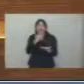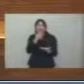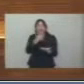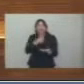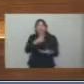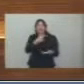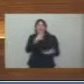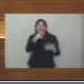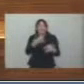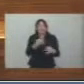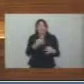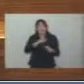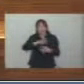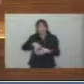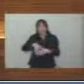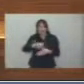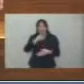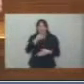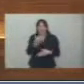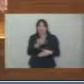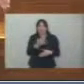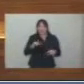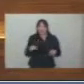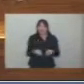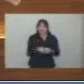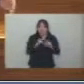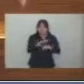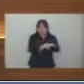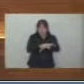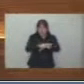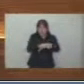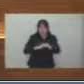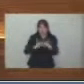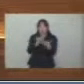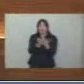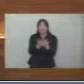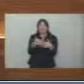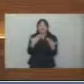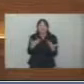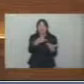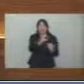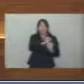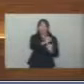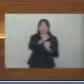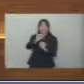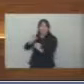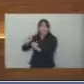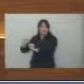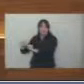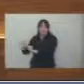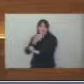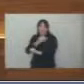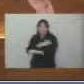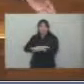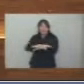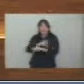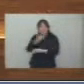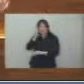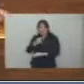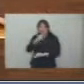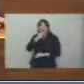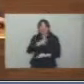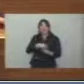lo único que quieren es decirle no a cualquier propuesta que traiga este gobierno. Si este gobierno hubiera venido hoy a decir que no traía esta ley de endeudamiento, hubieran sido